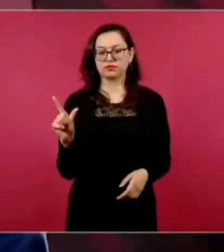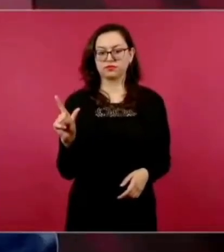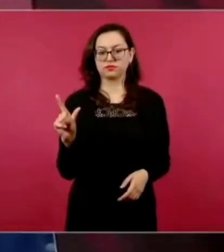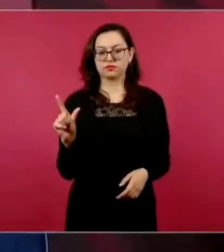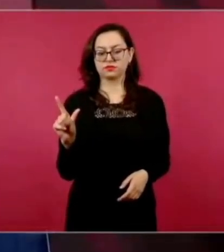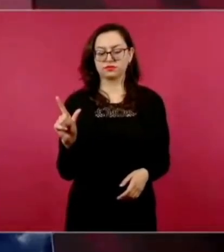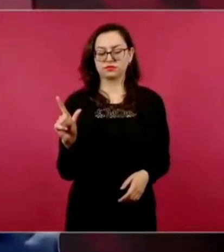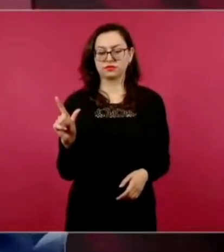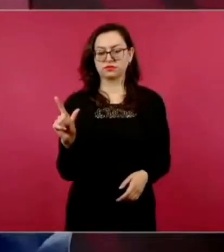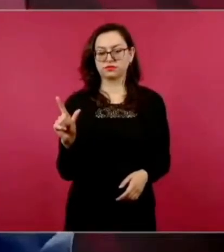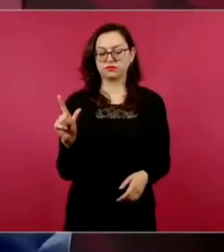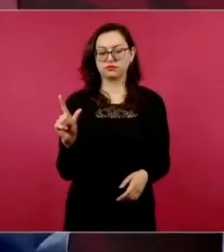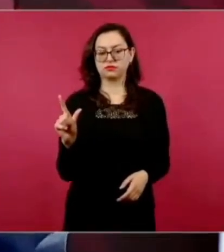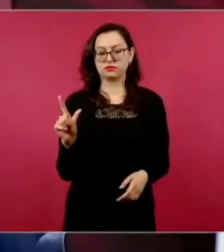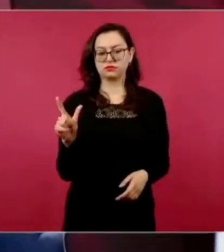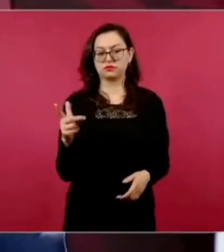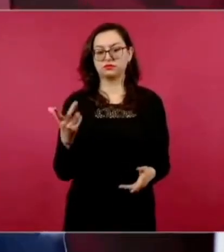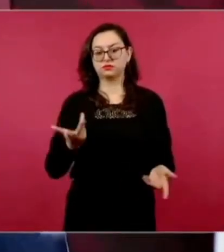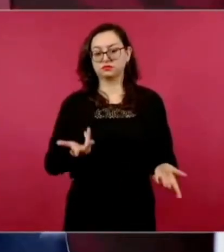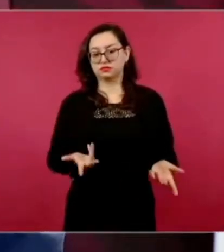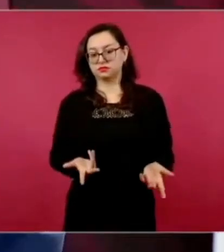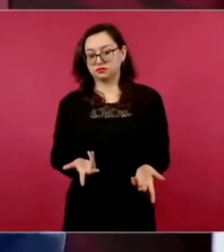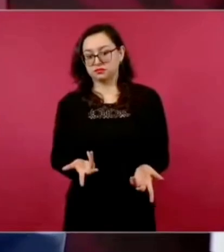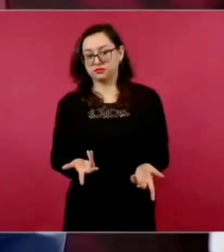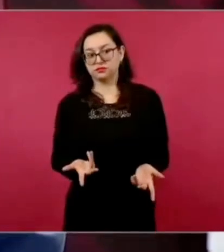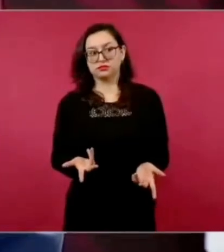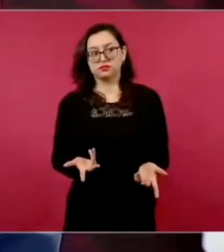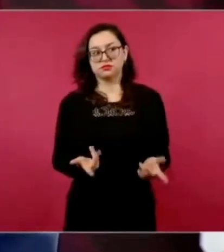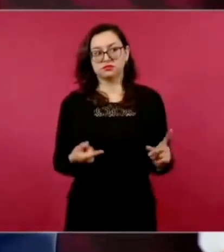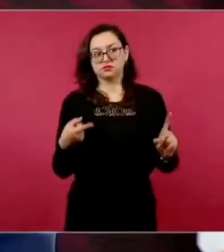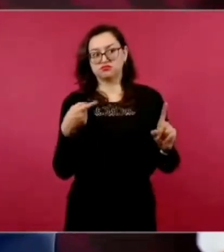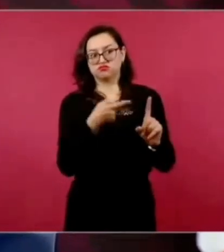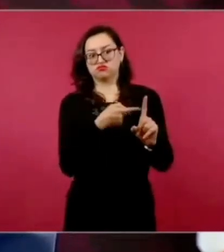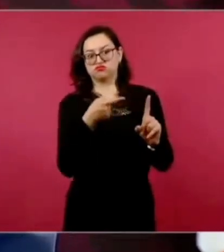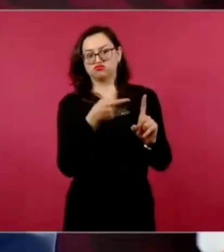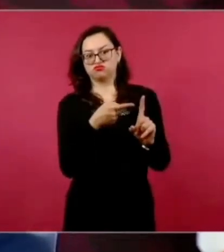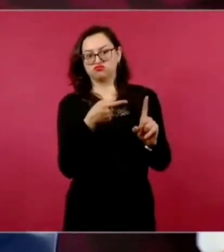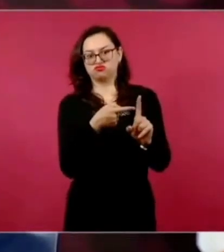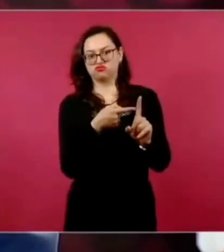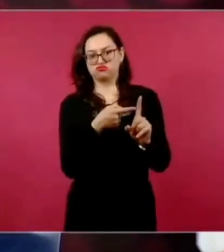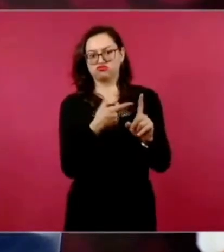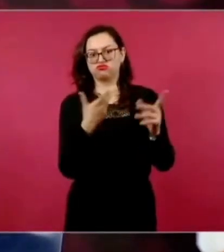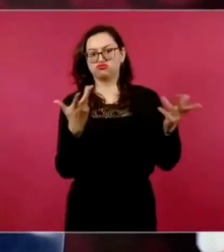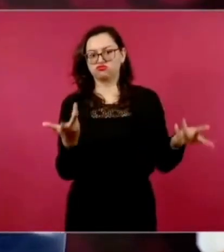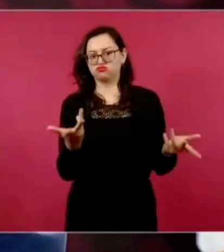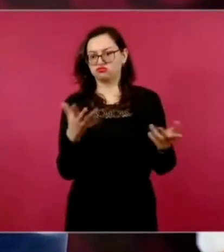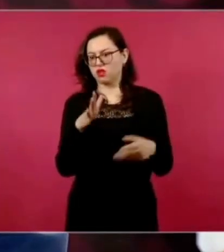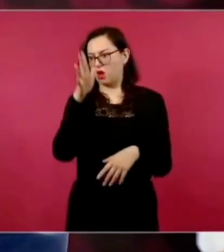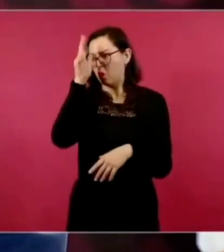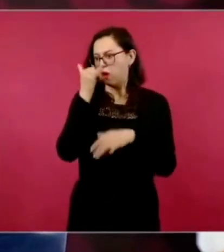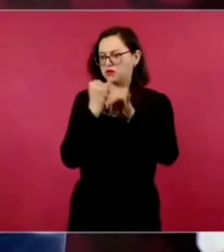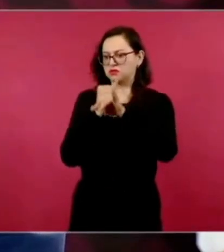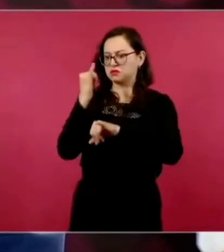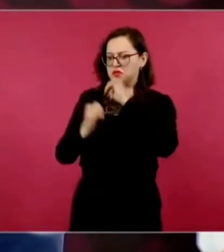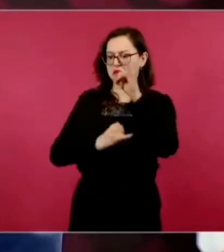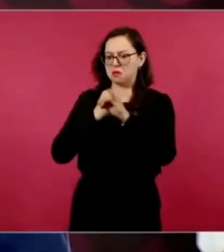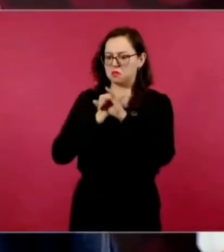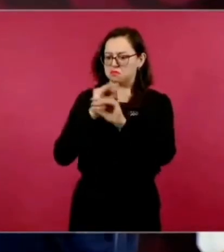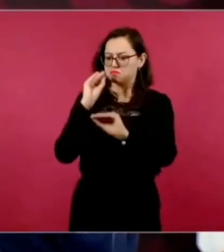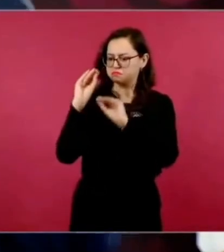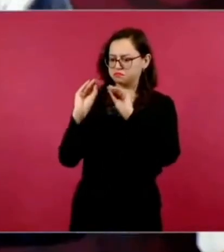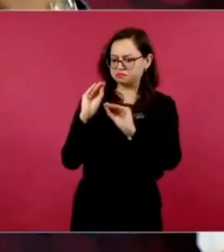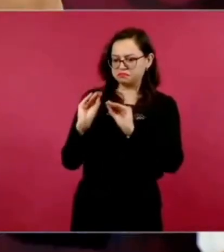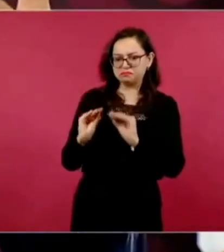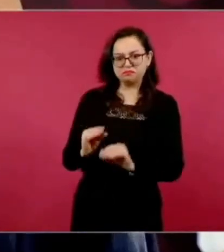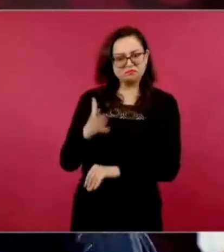la construcción, creación, elaboración de acuerdos y de tratados, porque